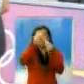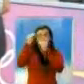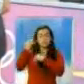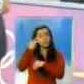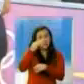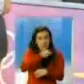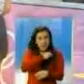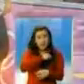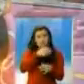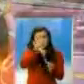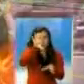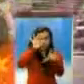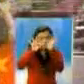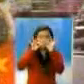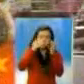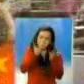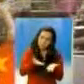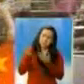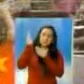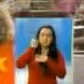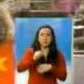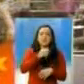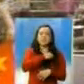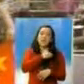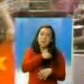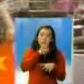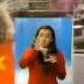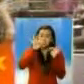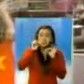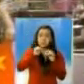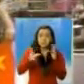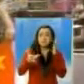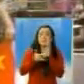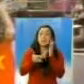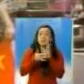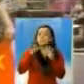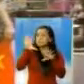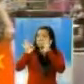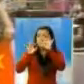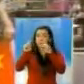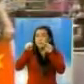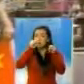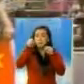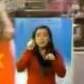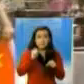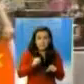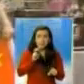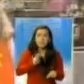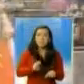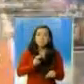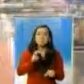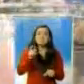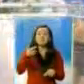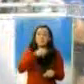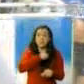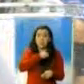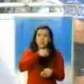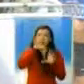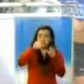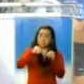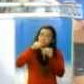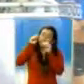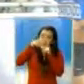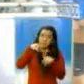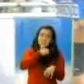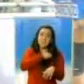competir a su hijo, esto se consultará con el equipo técnico para no causar daño emocional ni social que pueda afectar la